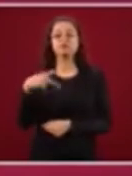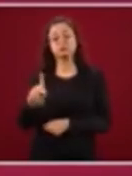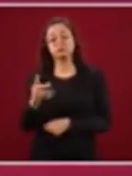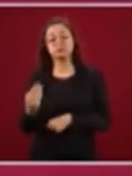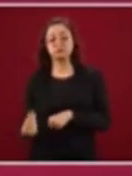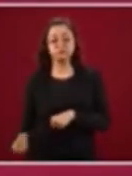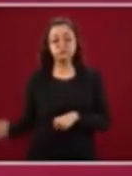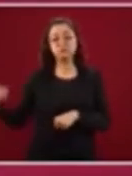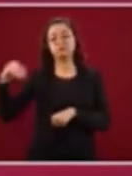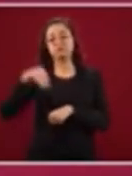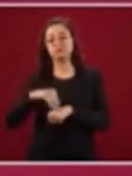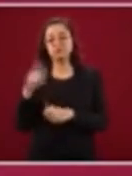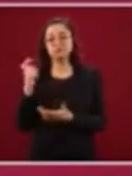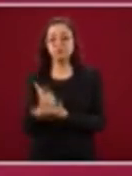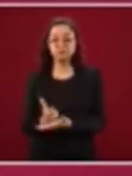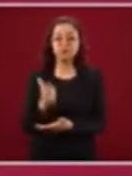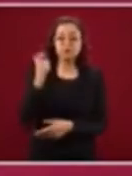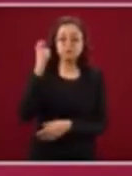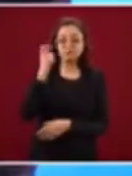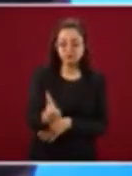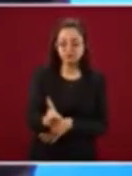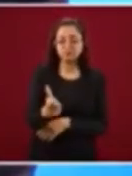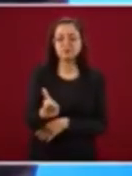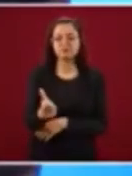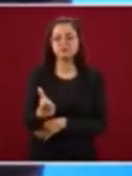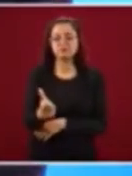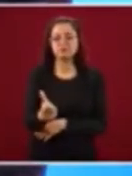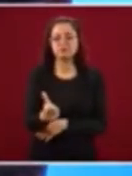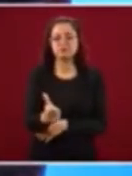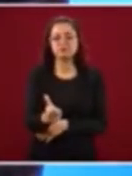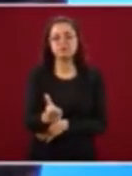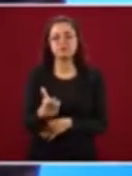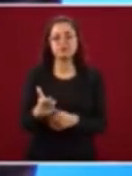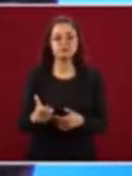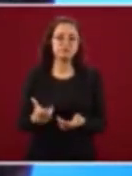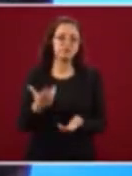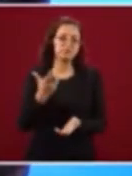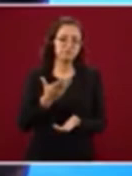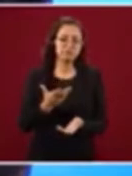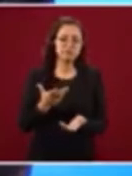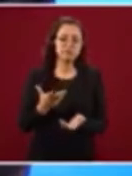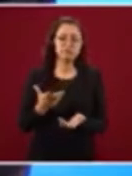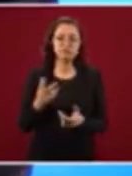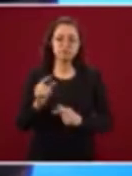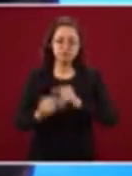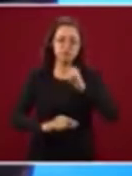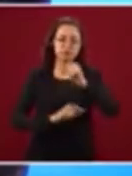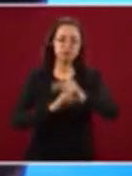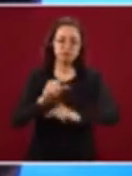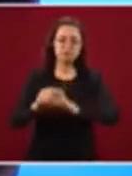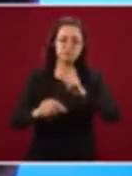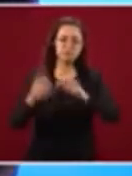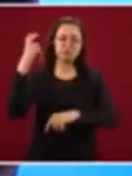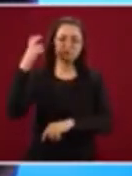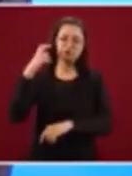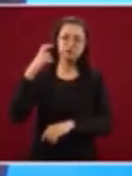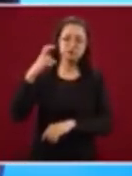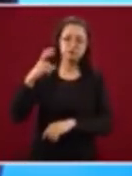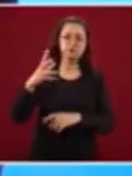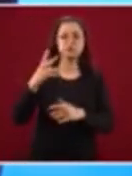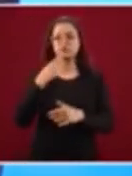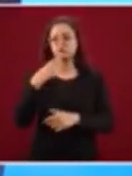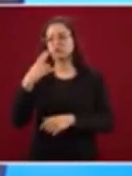pues el pago, ¿sí?, que se tiene que ir haciendo por el deterioro del avión o